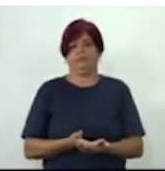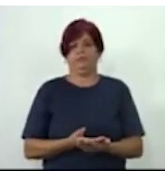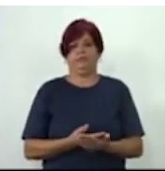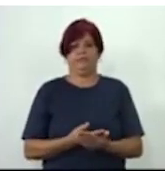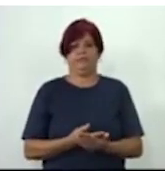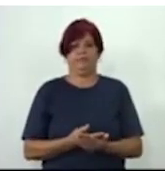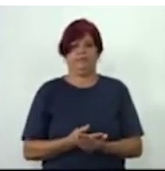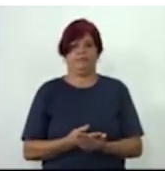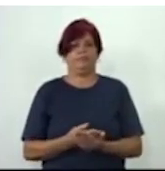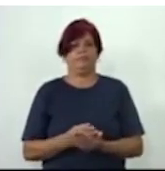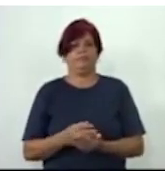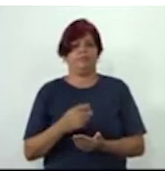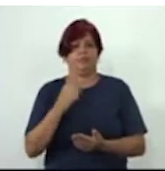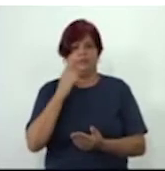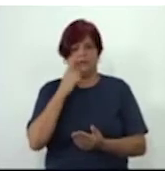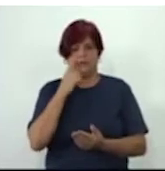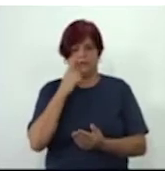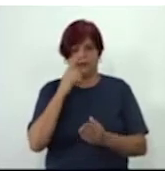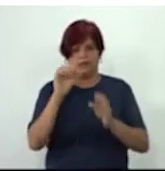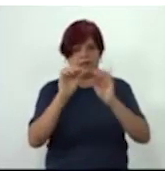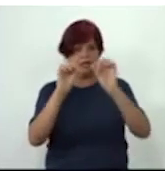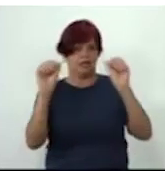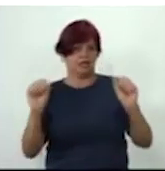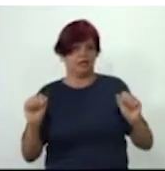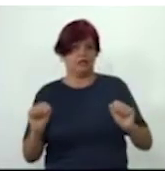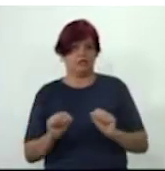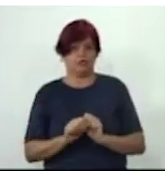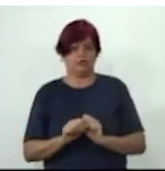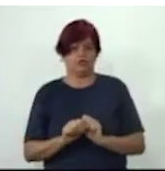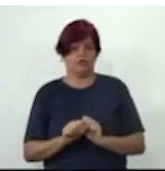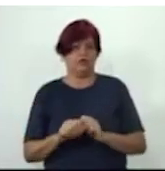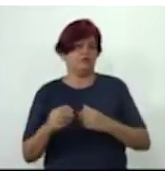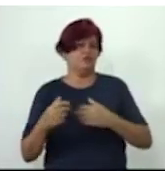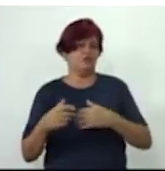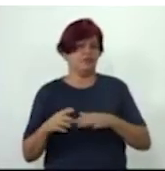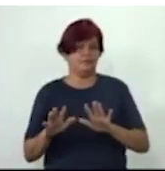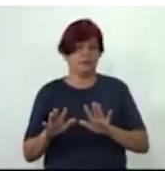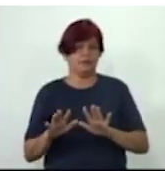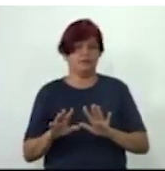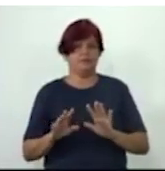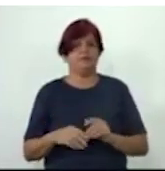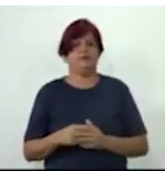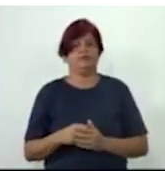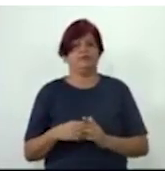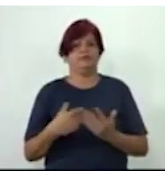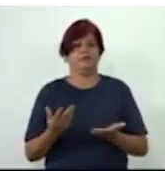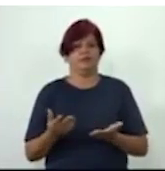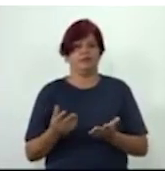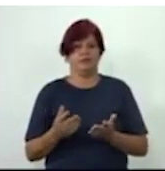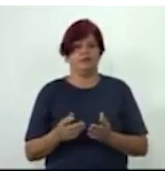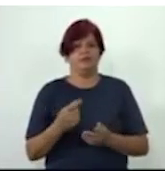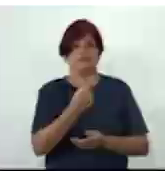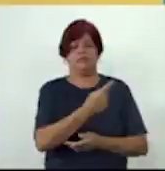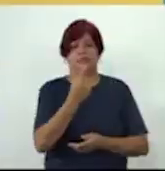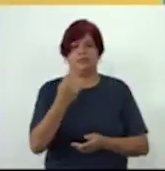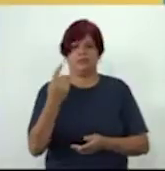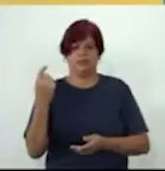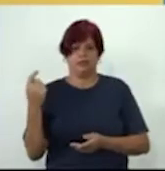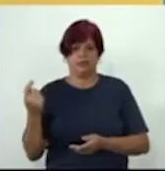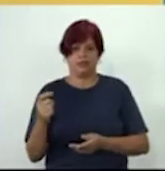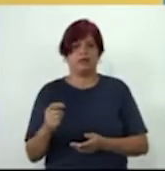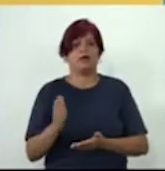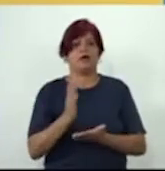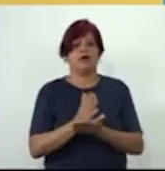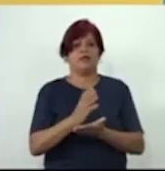proceder con la siguiente estructura, aunque esto también está en dependencia de las exigencias de cada